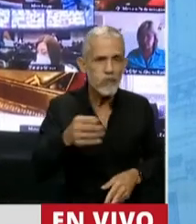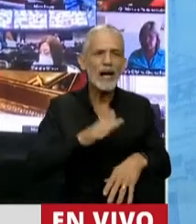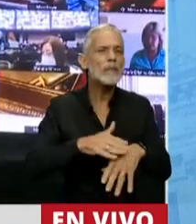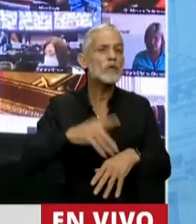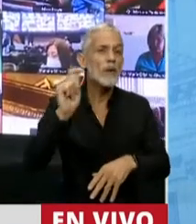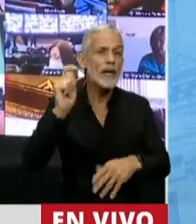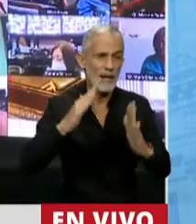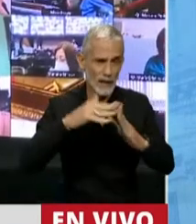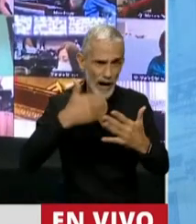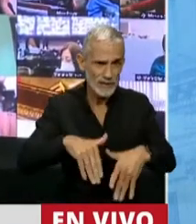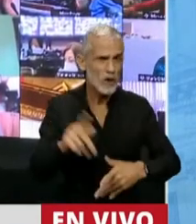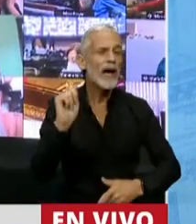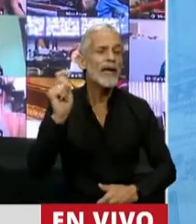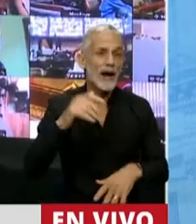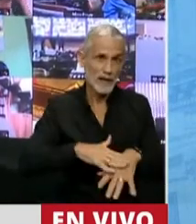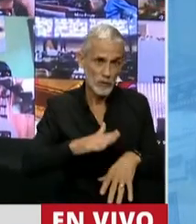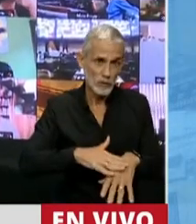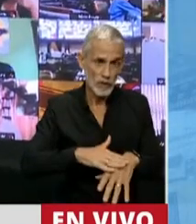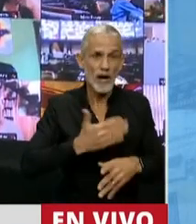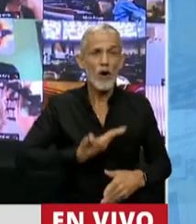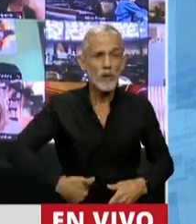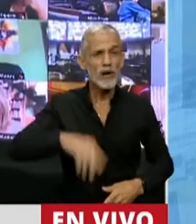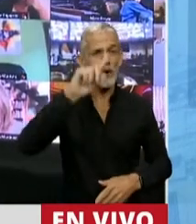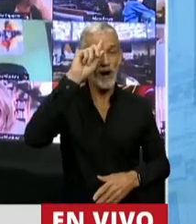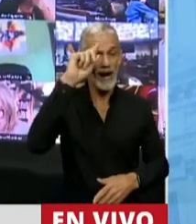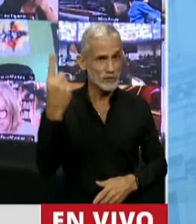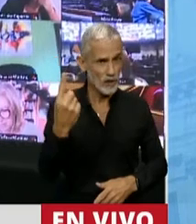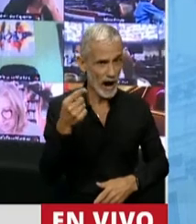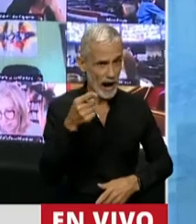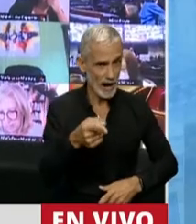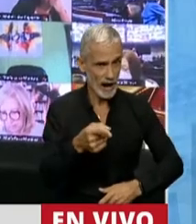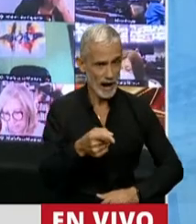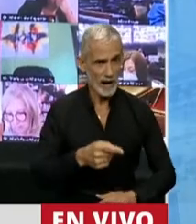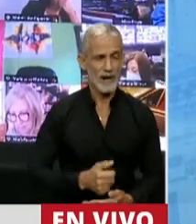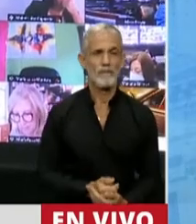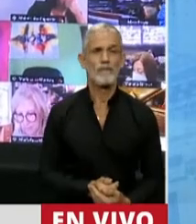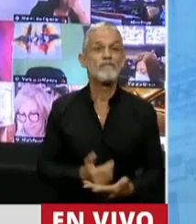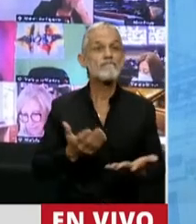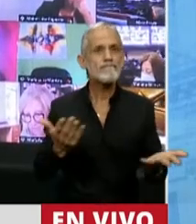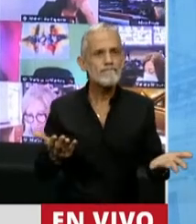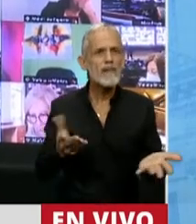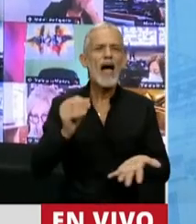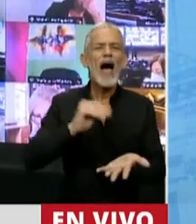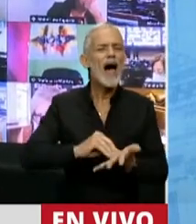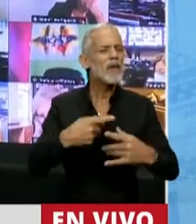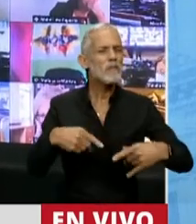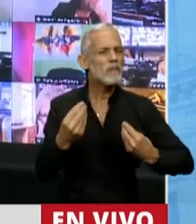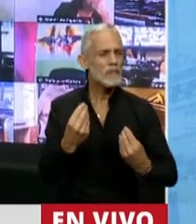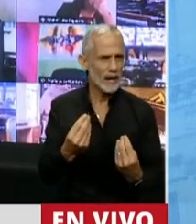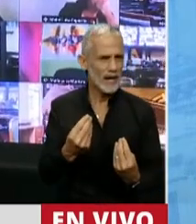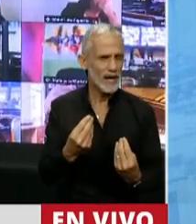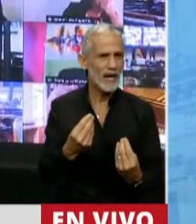responsable es el gobierno nacional sino que además ha